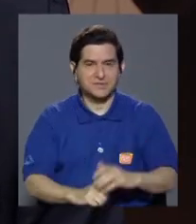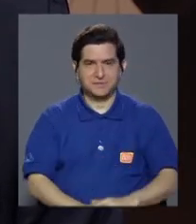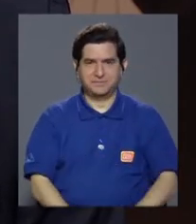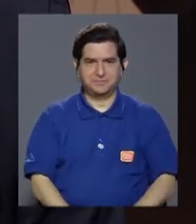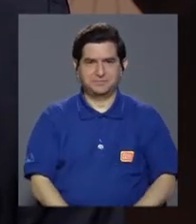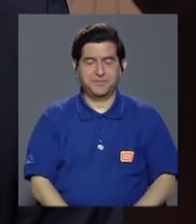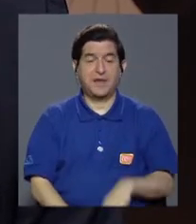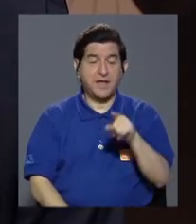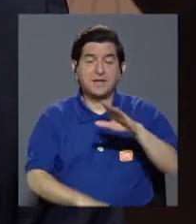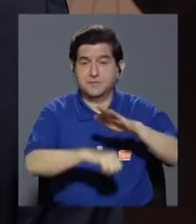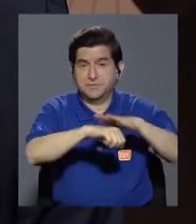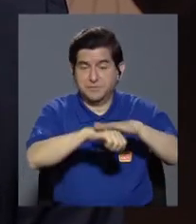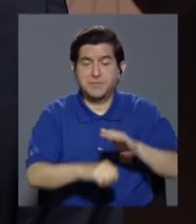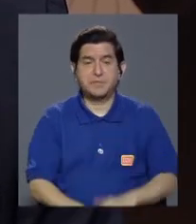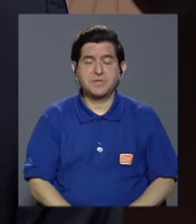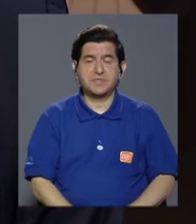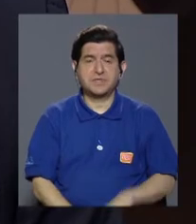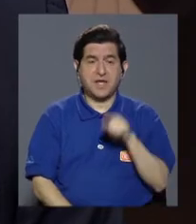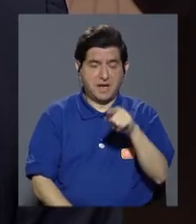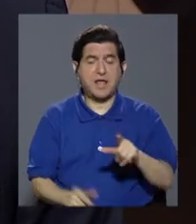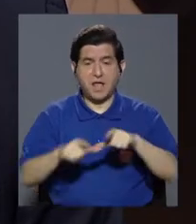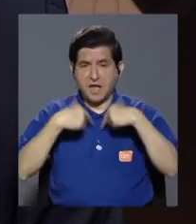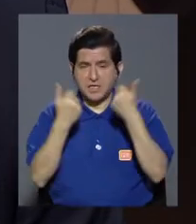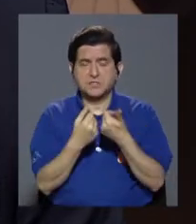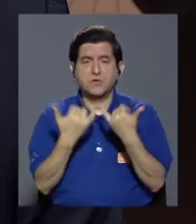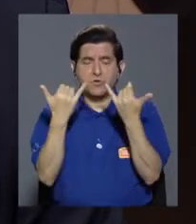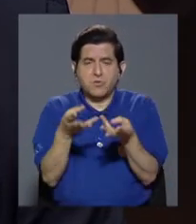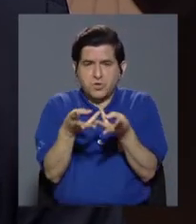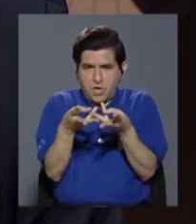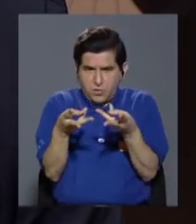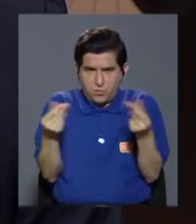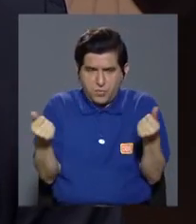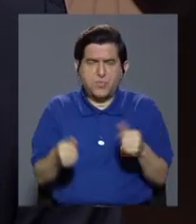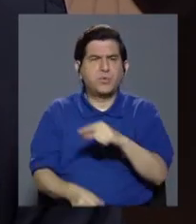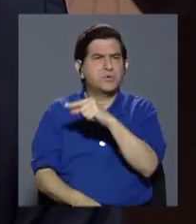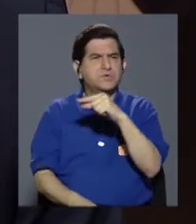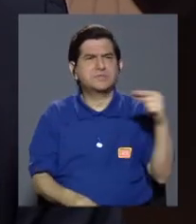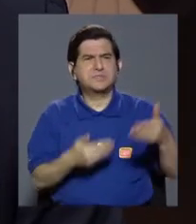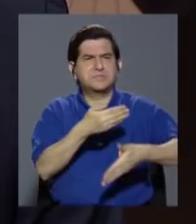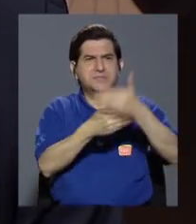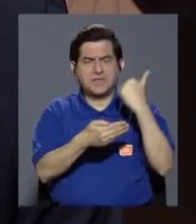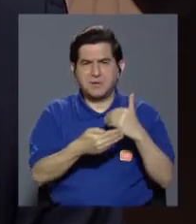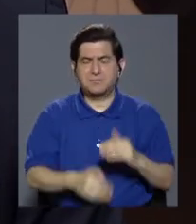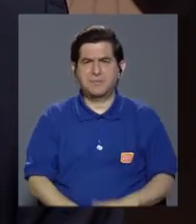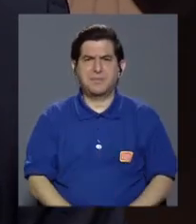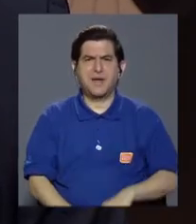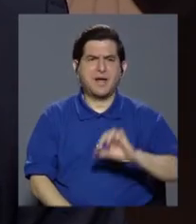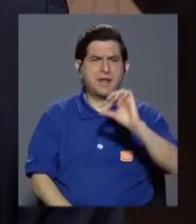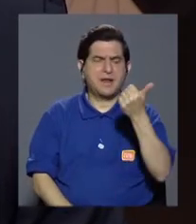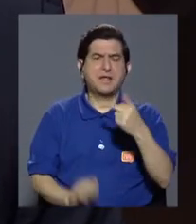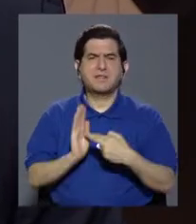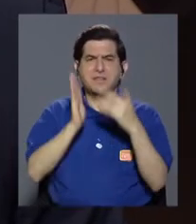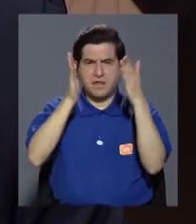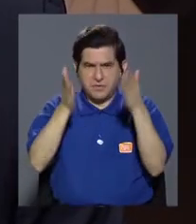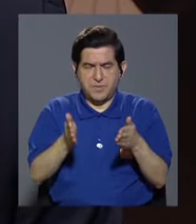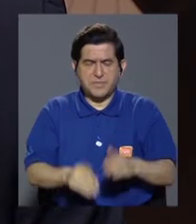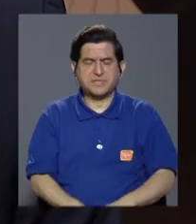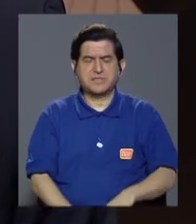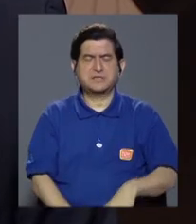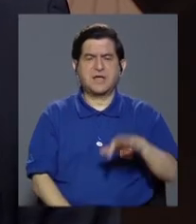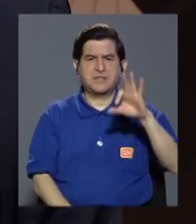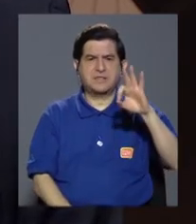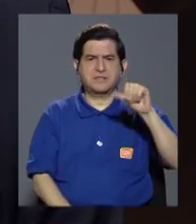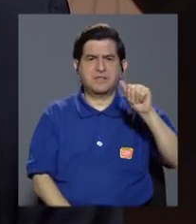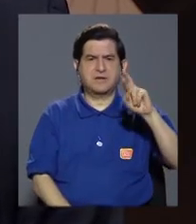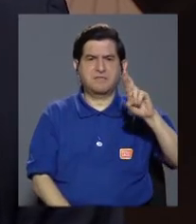y que sirvió para que esa guerrilla hoy se desmovilizará hace la semana pasada se posesionaron 10 representantes de las